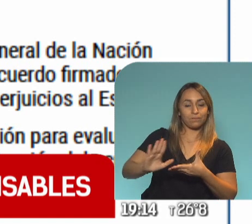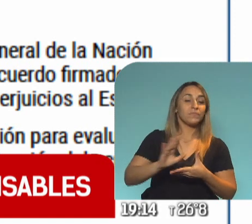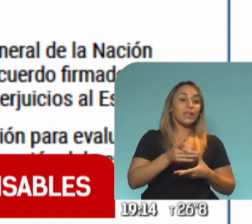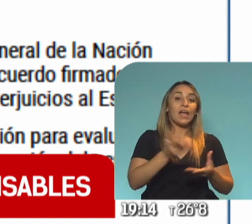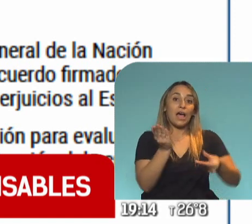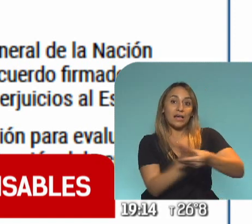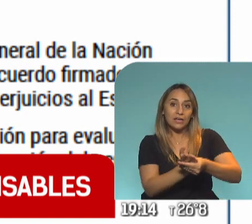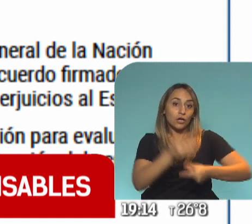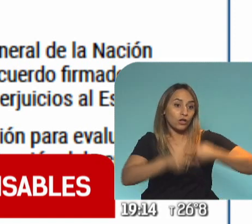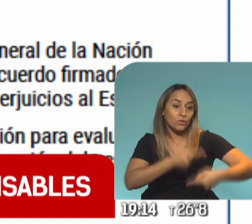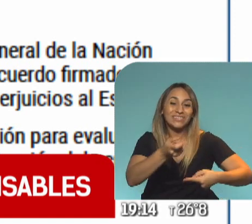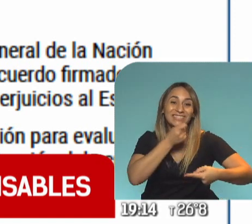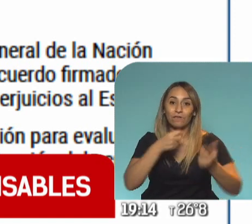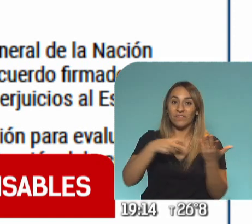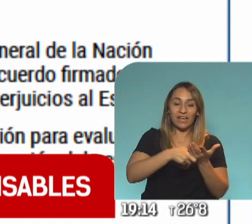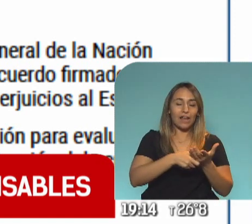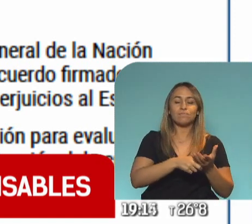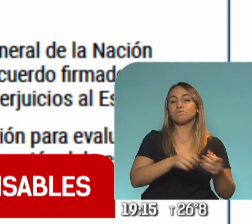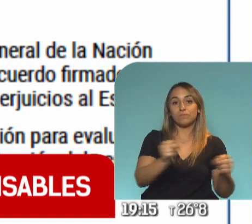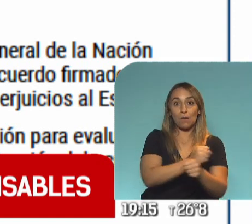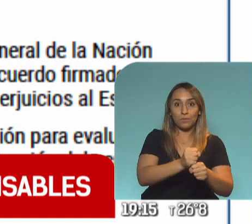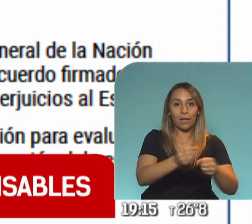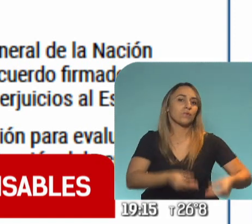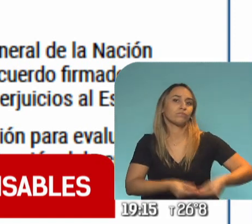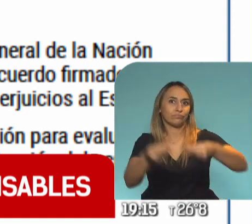fiscal. Si no lo hay, la causa se extingue